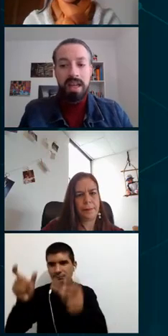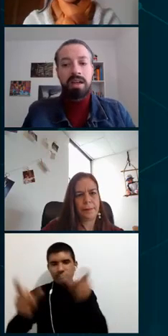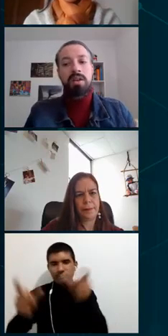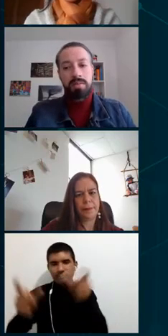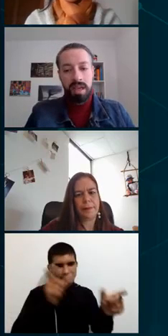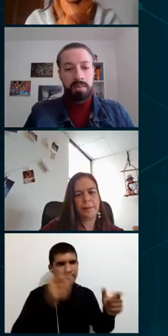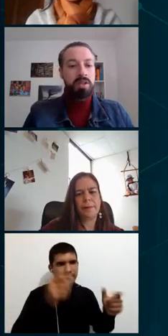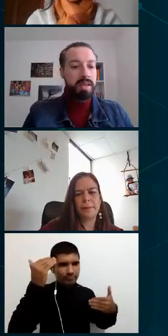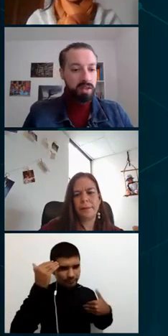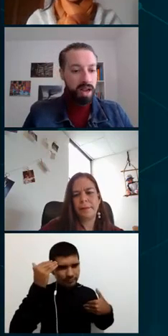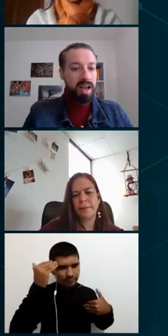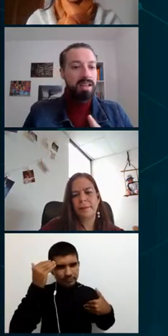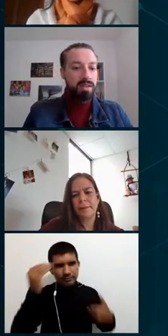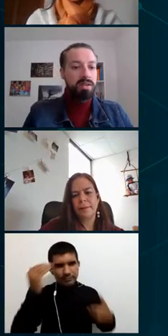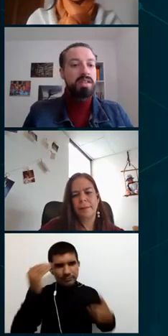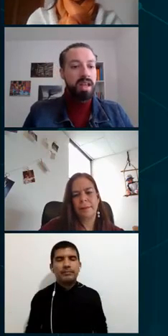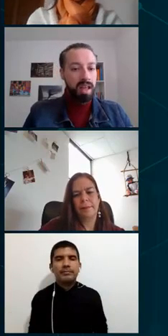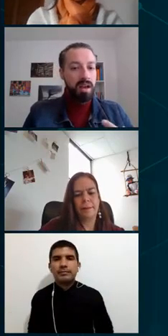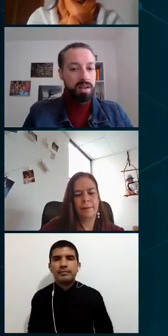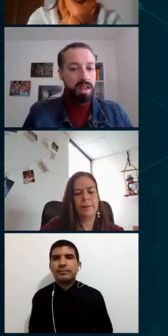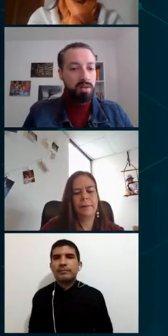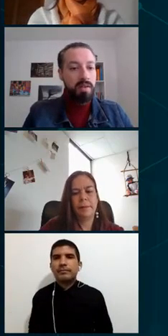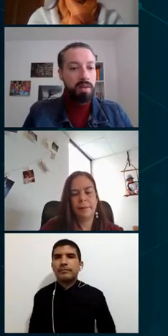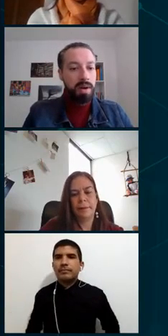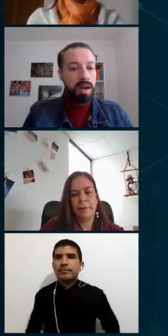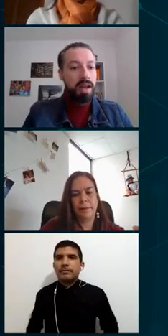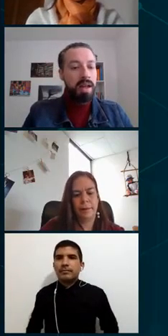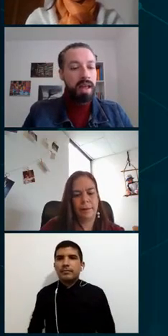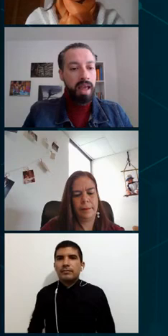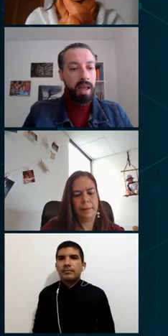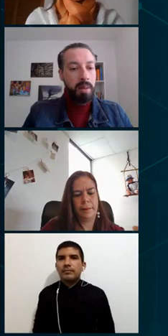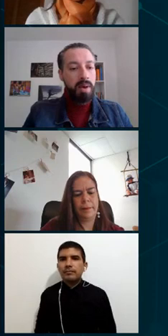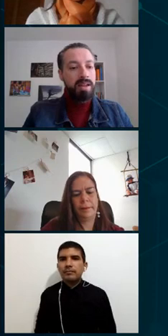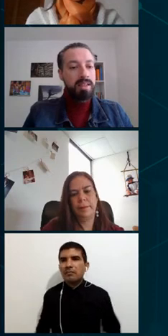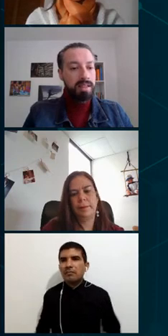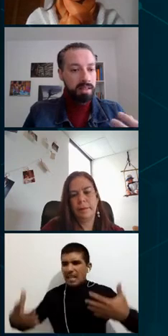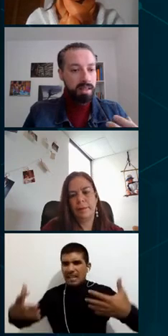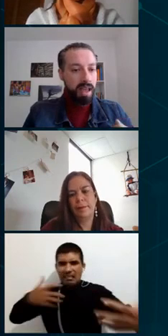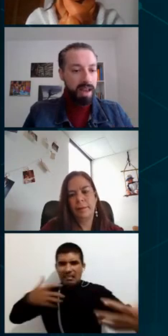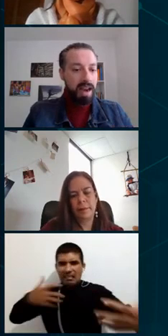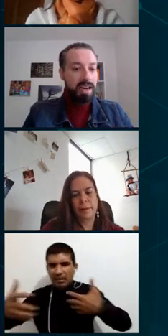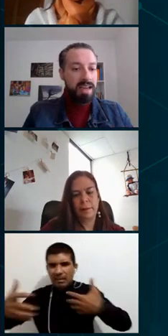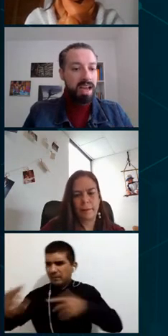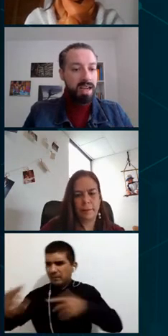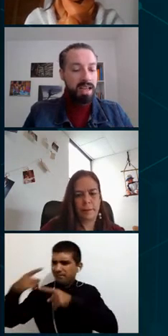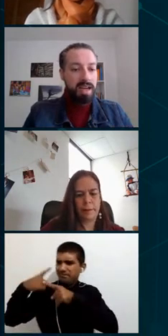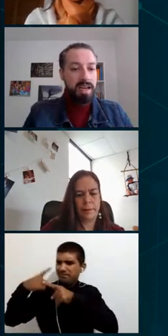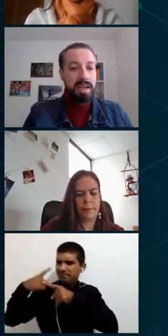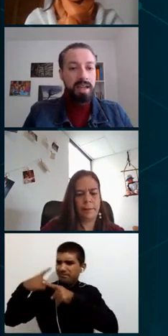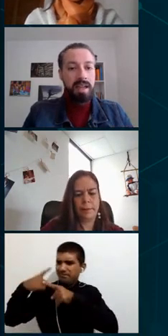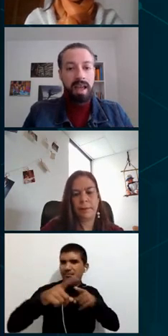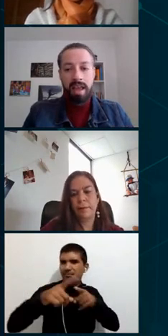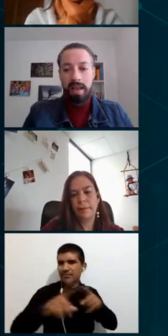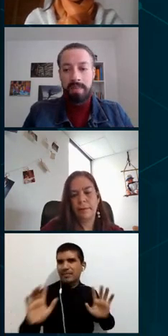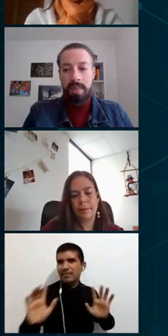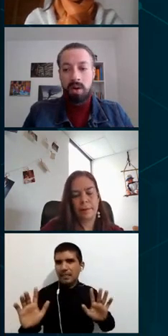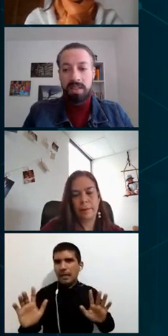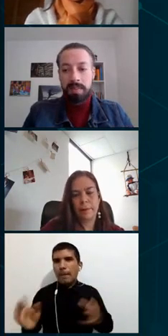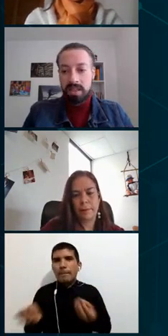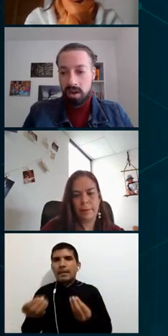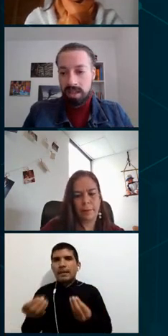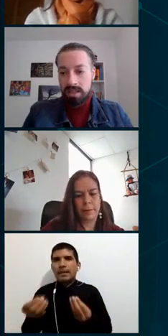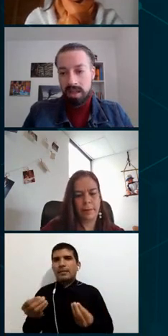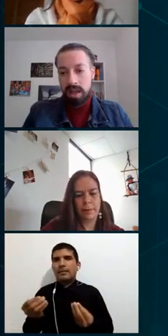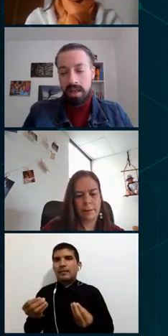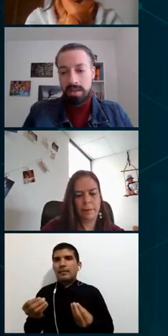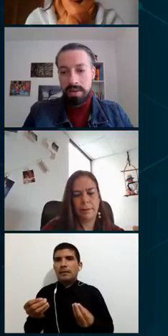como lo comentan, con mismos personajes, cosas que de alguna forma puedan generar cercanía con